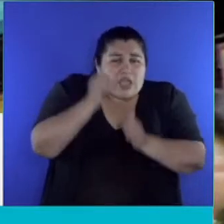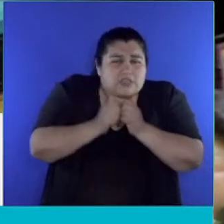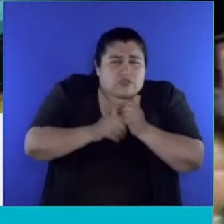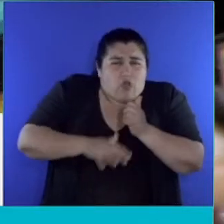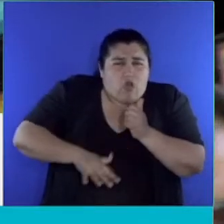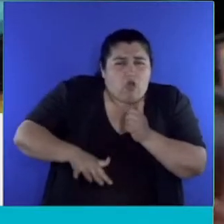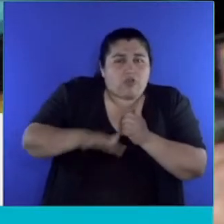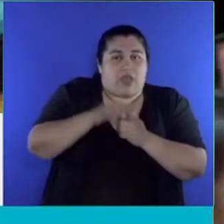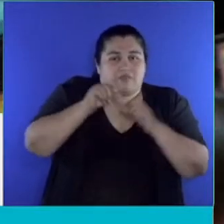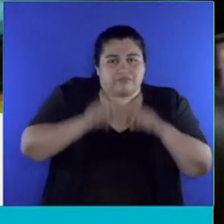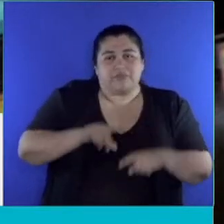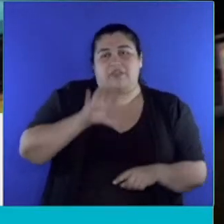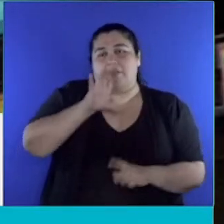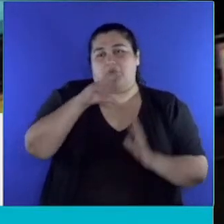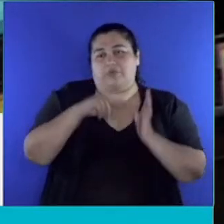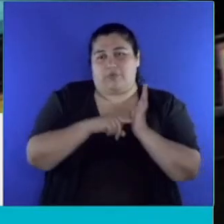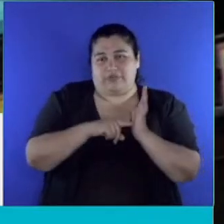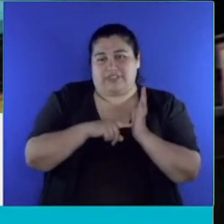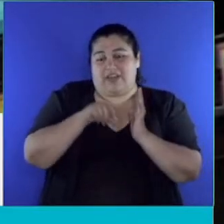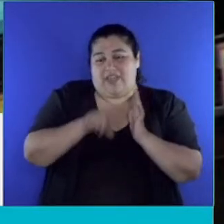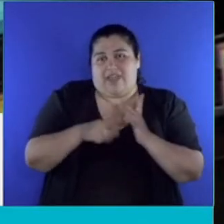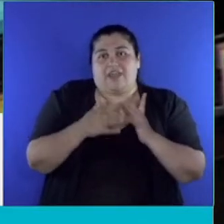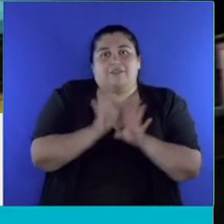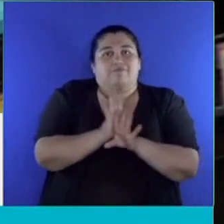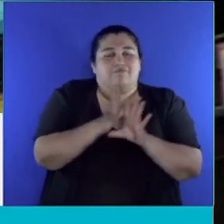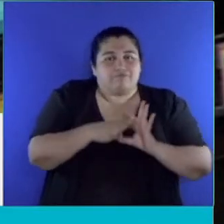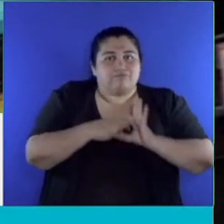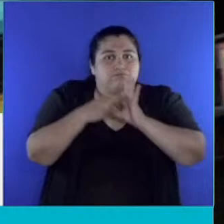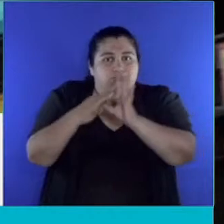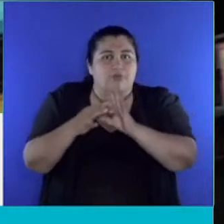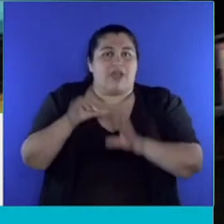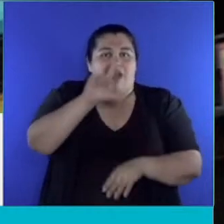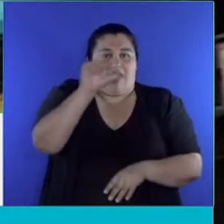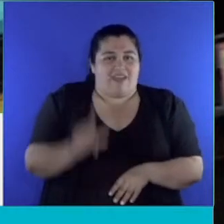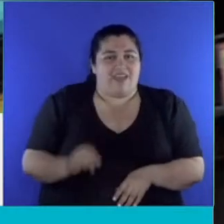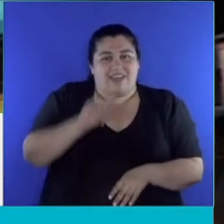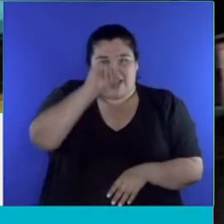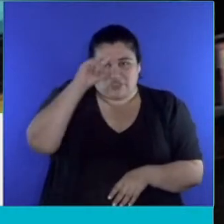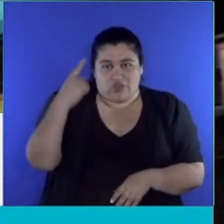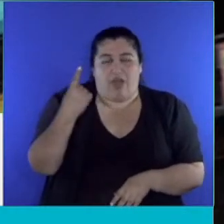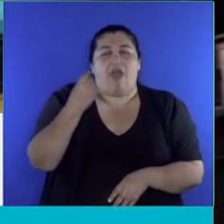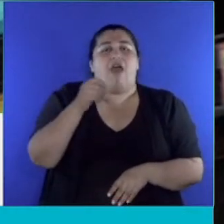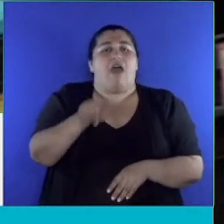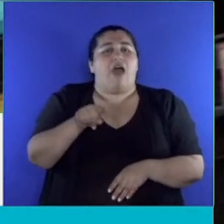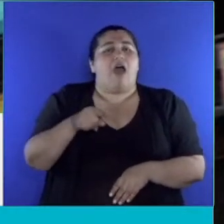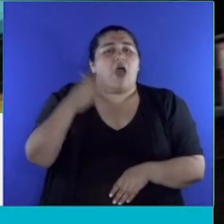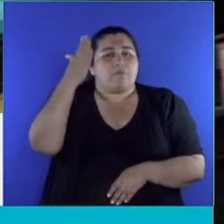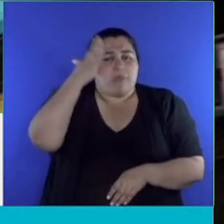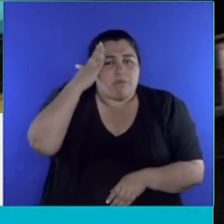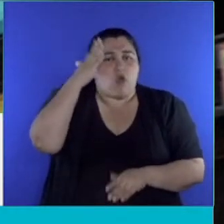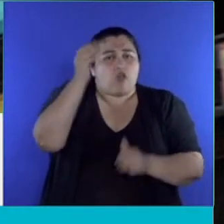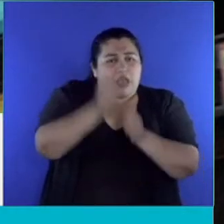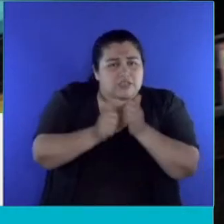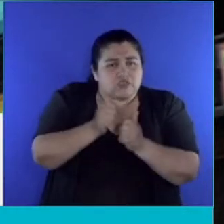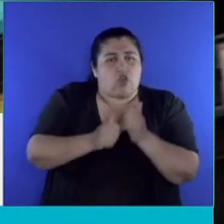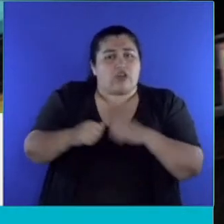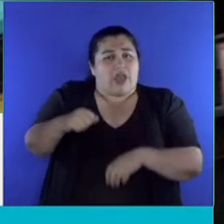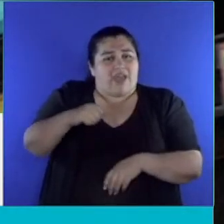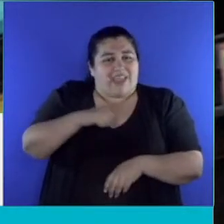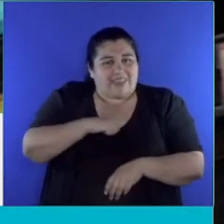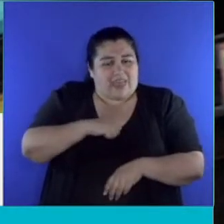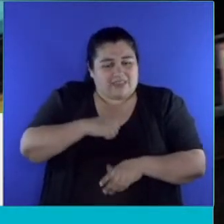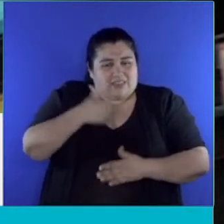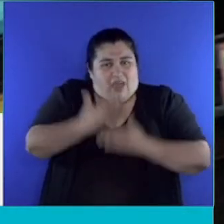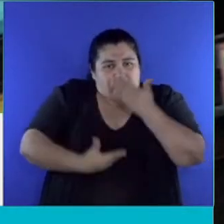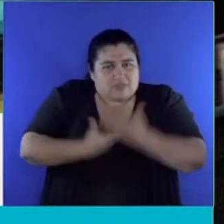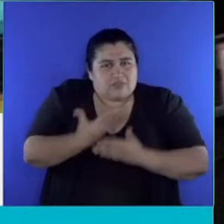Aires, que aporta a la soberanía nacional, que aporta a la memoria, que aporta a la construcción de nuestra identidad, que aporta